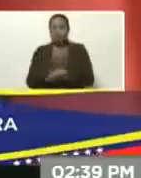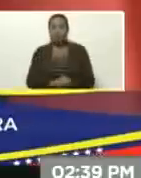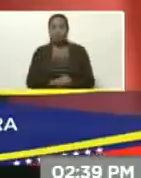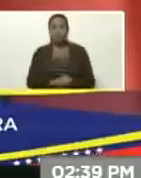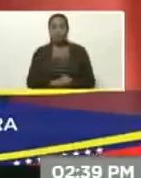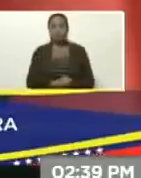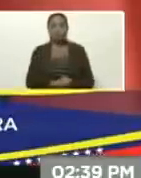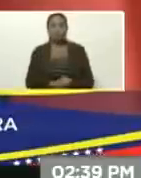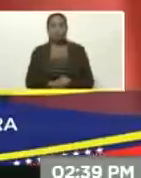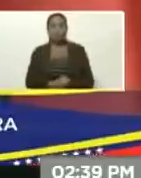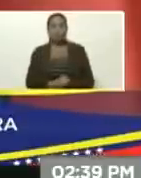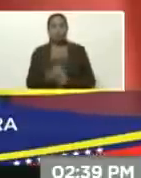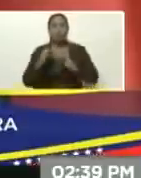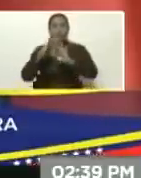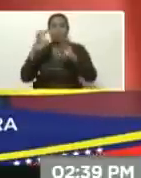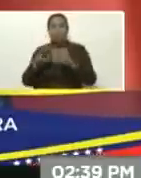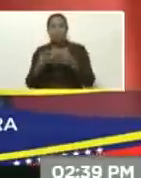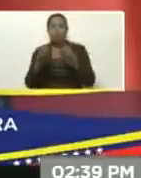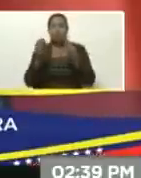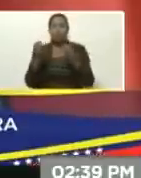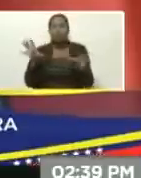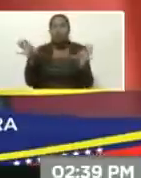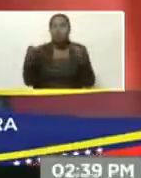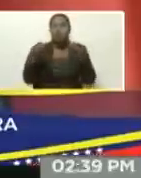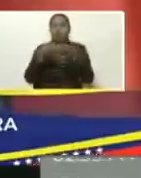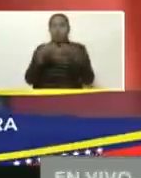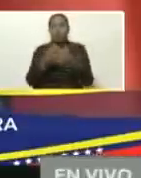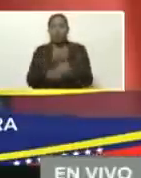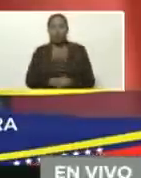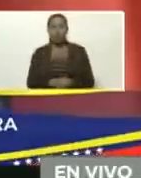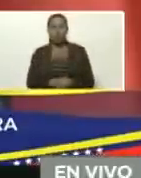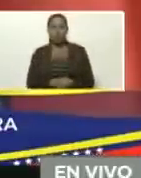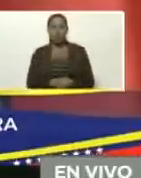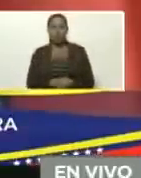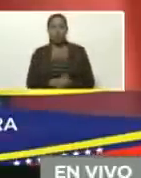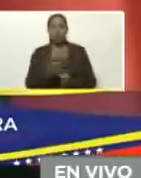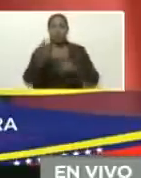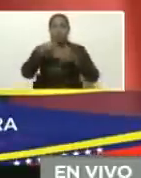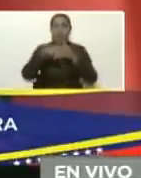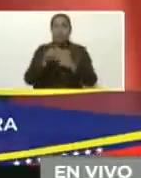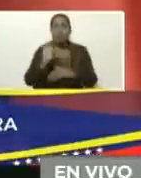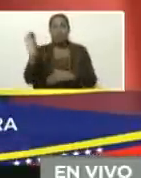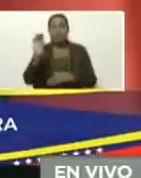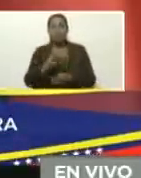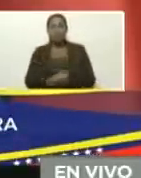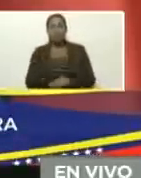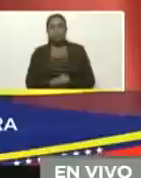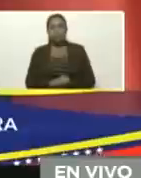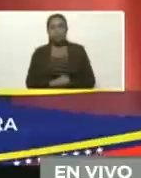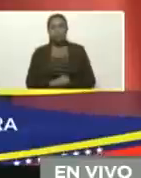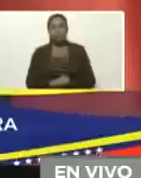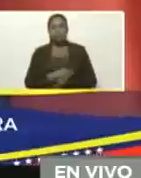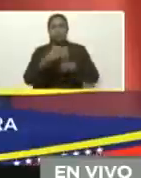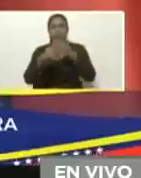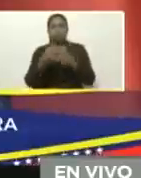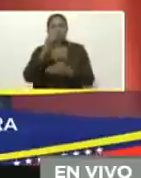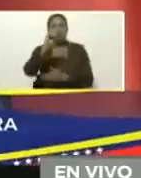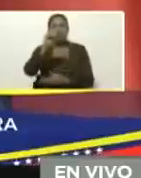también en Finlandia hay muchísimas agrupaciones dentro del país, y con respecto a la